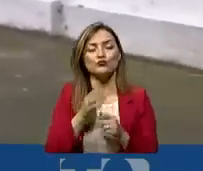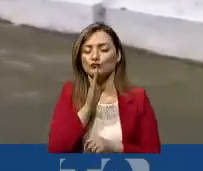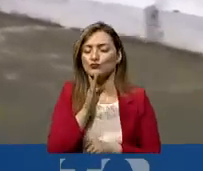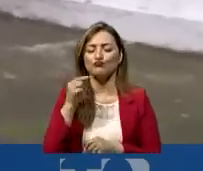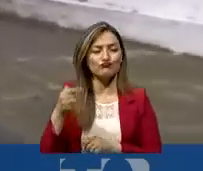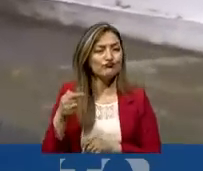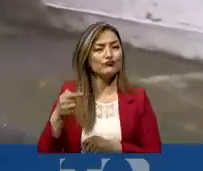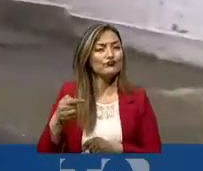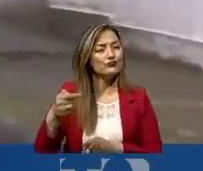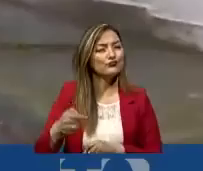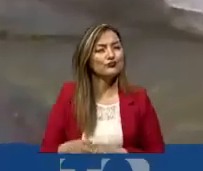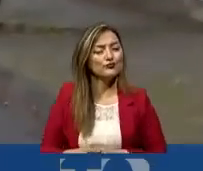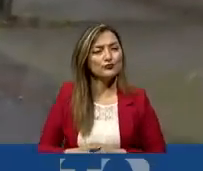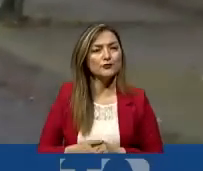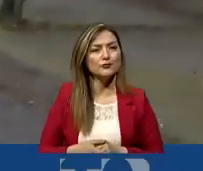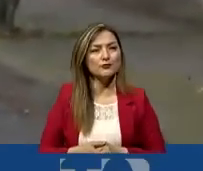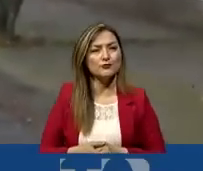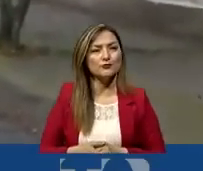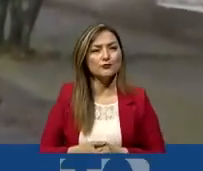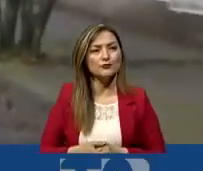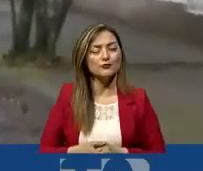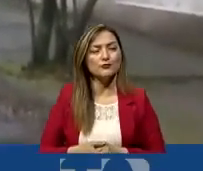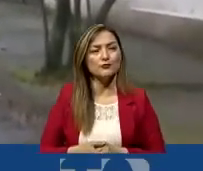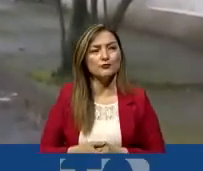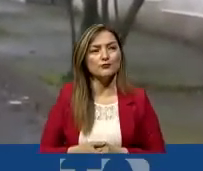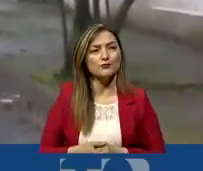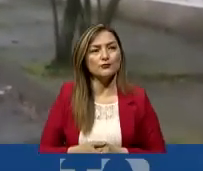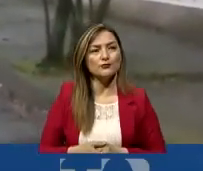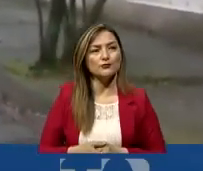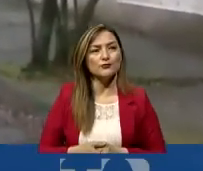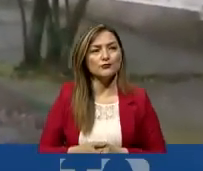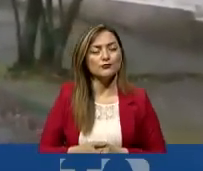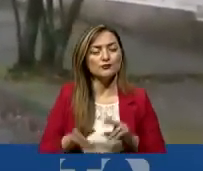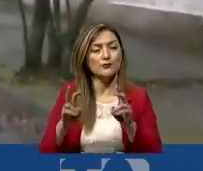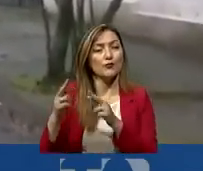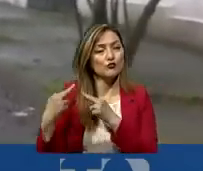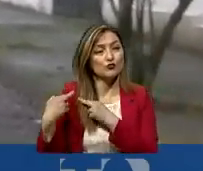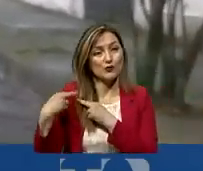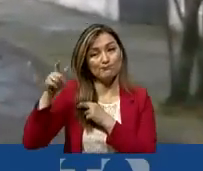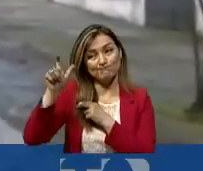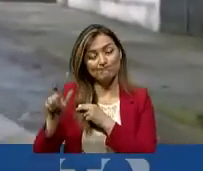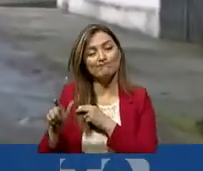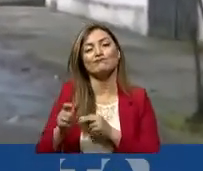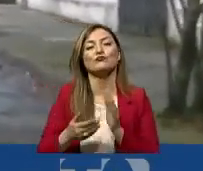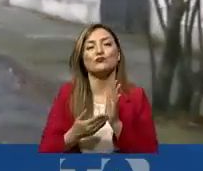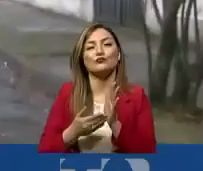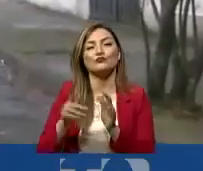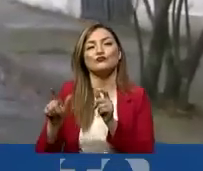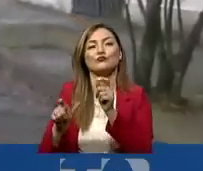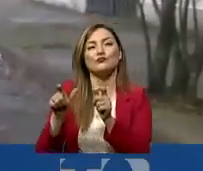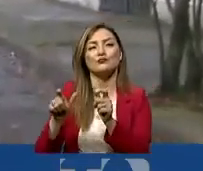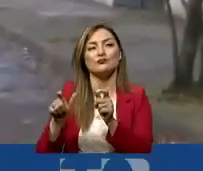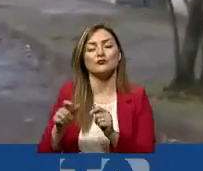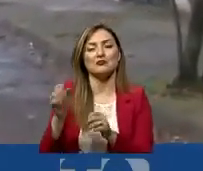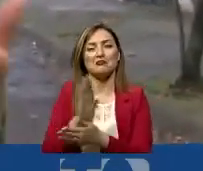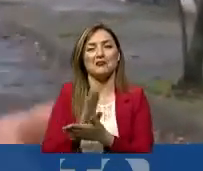Y además que también me contaba Silvana que es un tema de corresponsabilidad ciudadana también, porque vienen personas